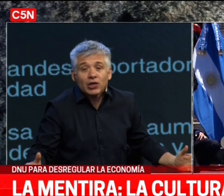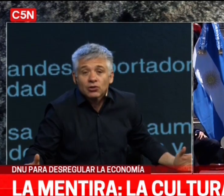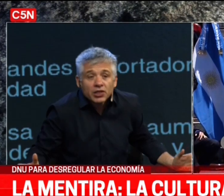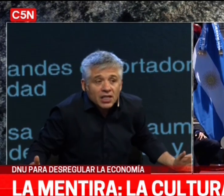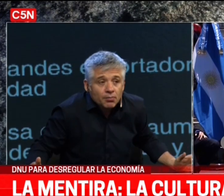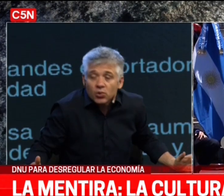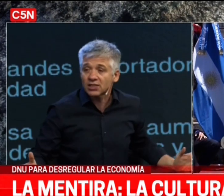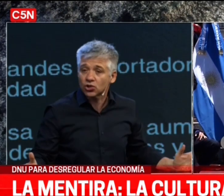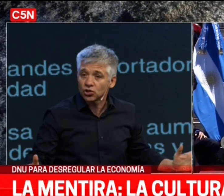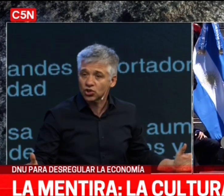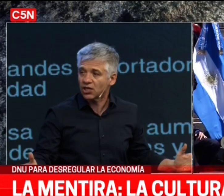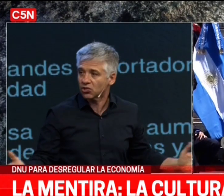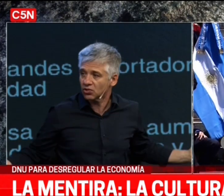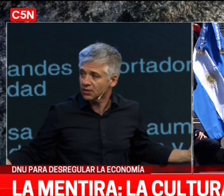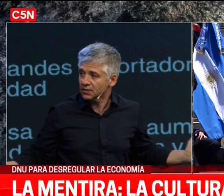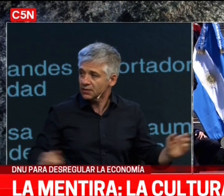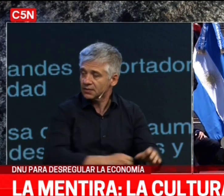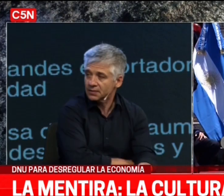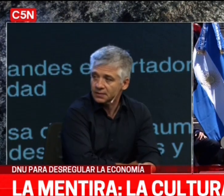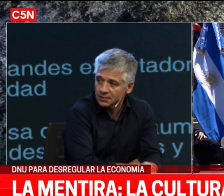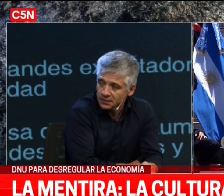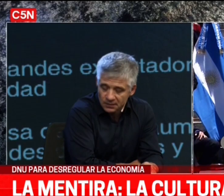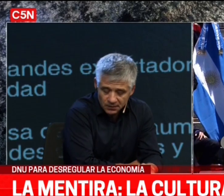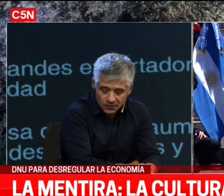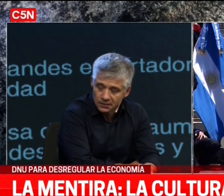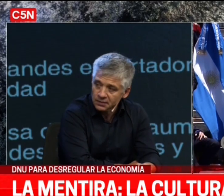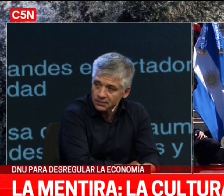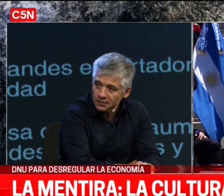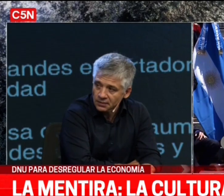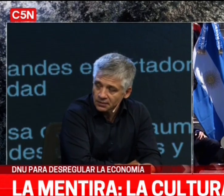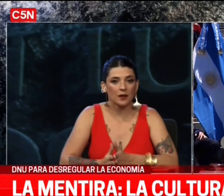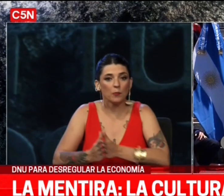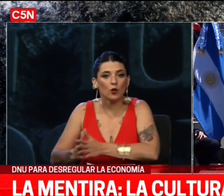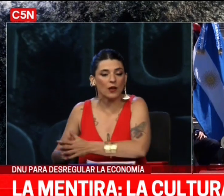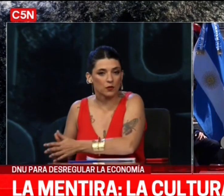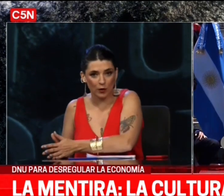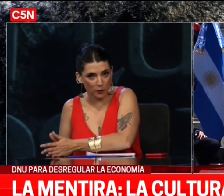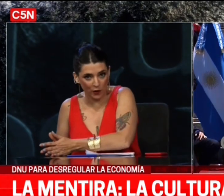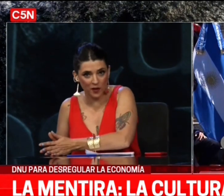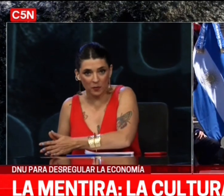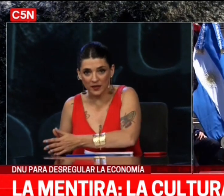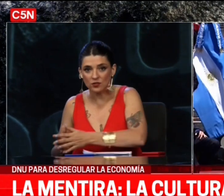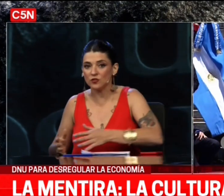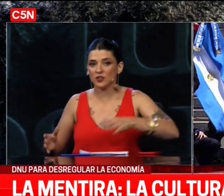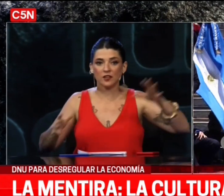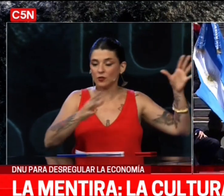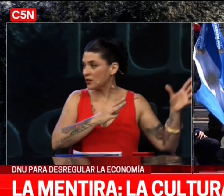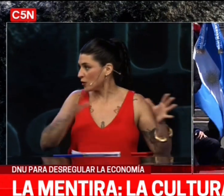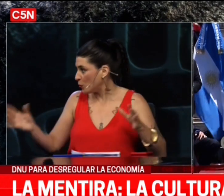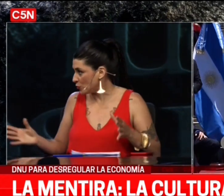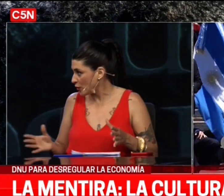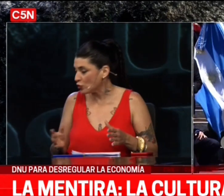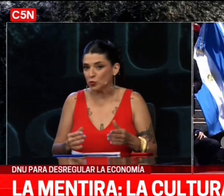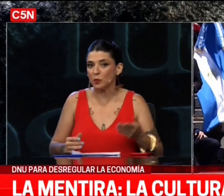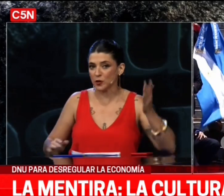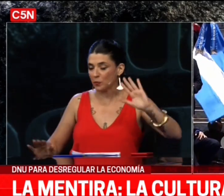son los relatos que están en pugna hace 200 años déjame agregar una cosita que tiene que ver con que tampoco la forma los formadores de precios ni estos grandes